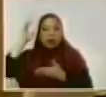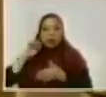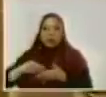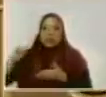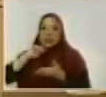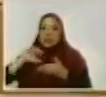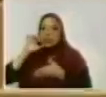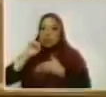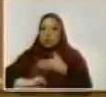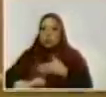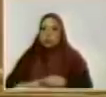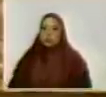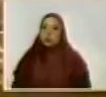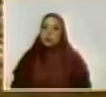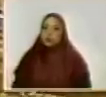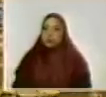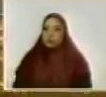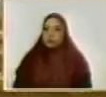subsecretaria.